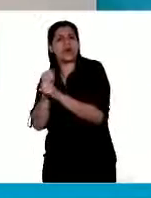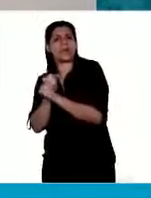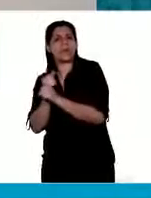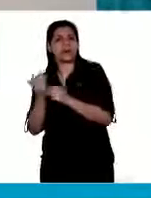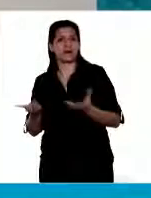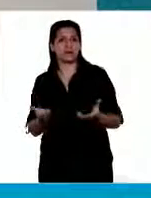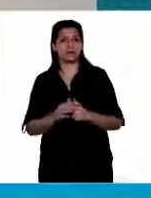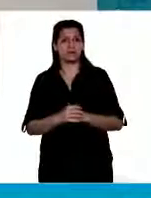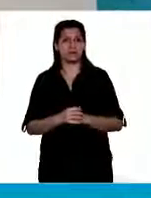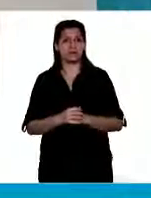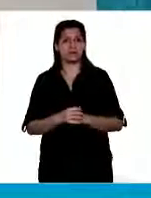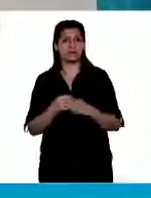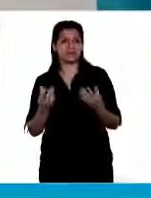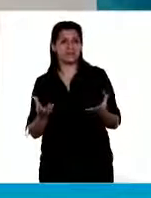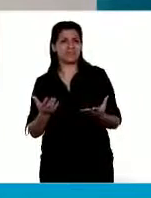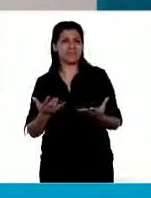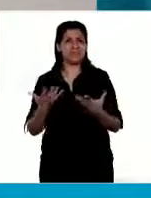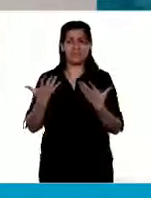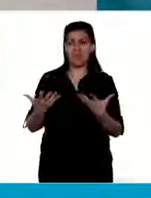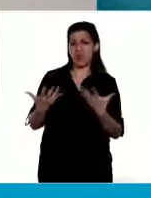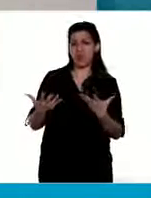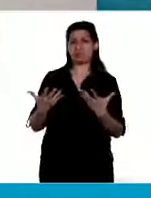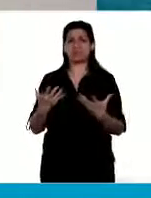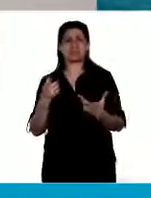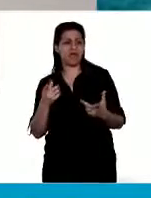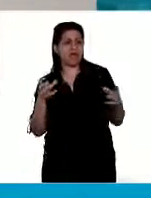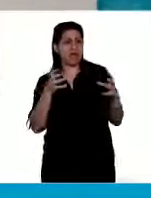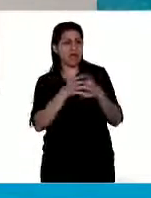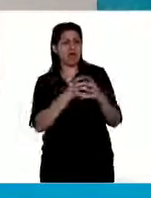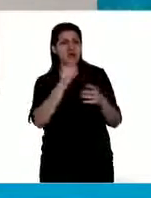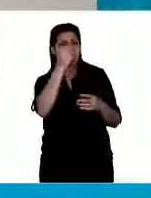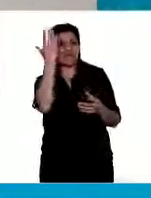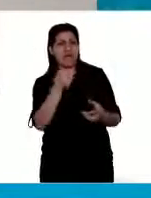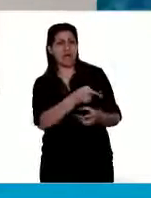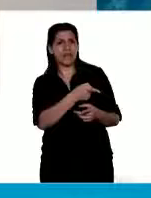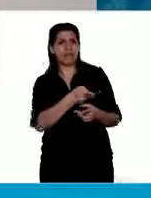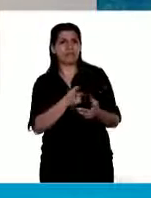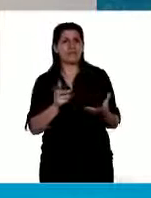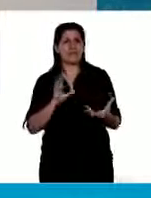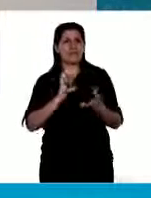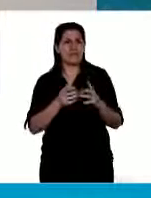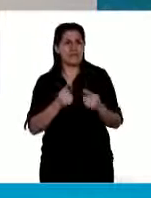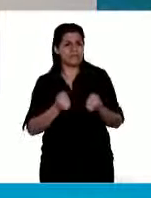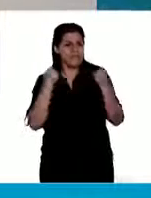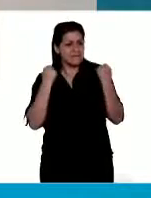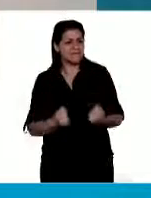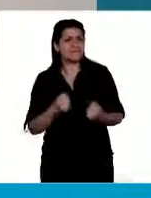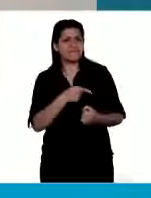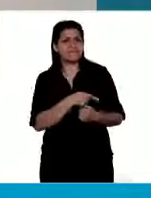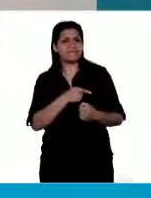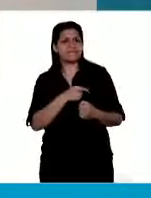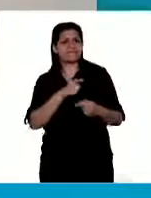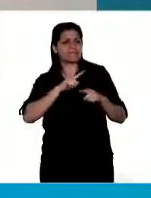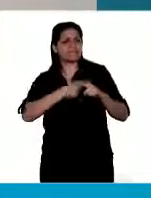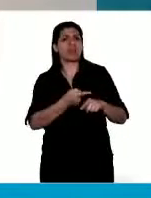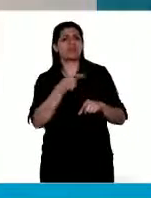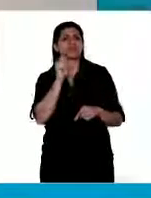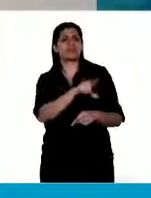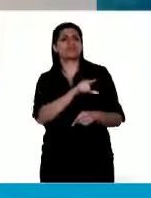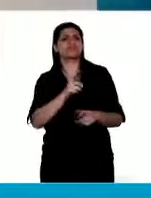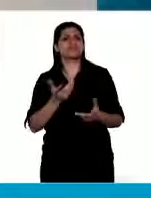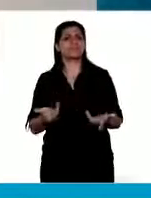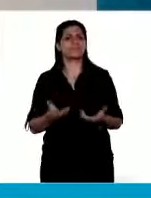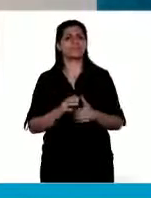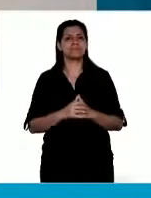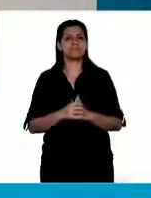Entonces, ¿tanto les molesta al oficialismo que hoy haya una oposición que tenga un posicionamiento político propio? Porque a veces parece que en